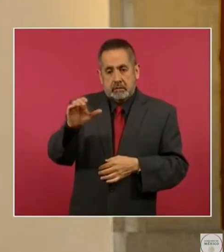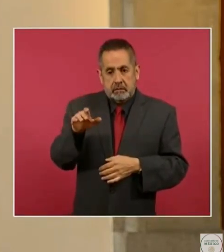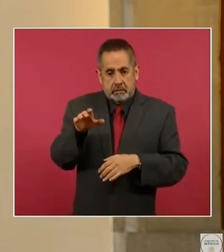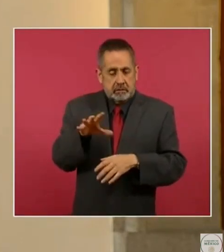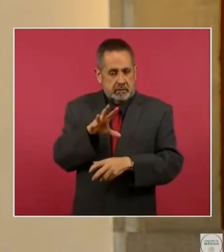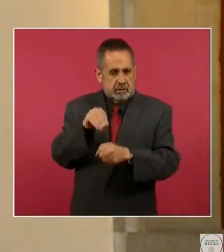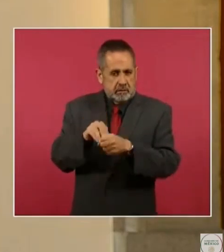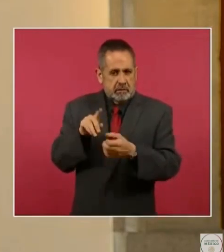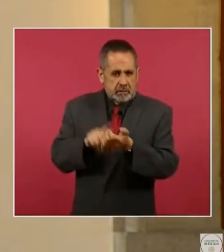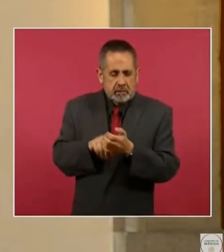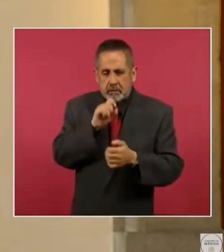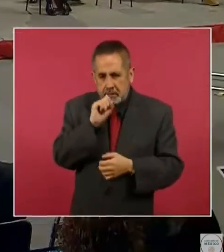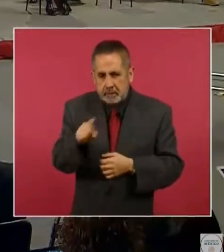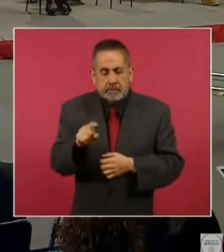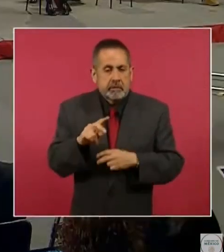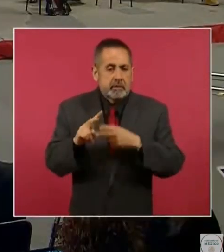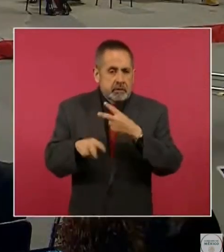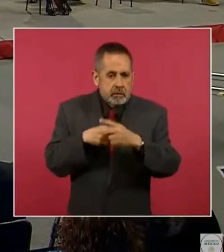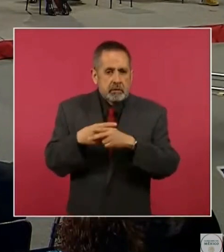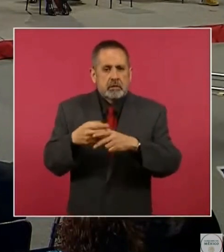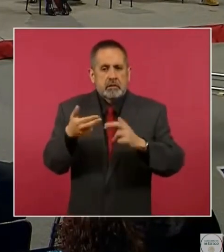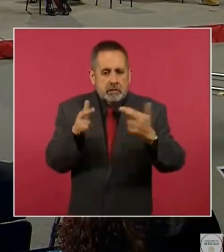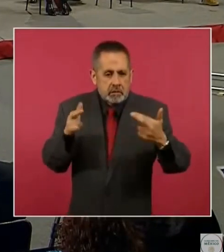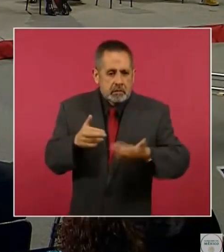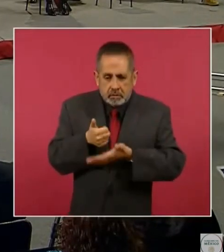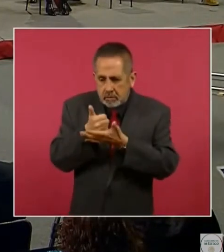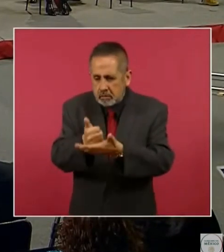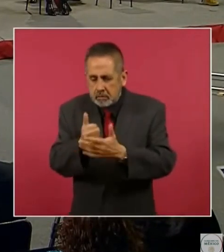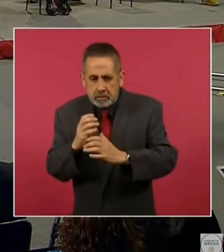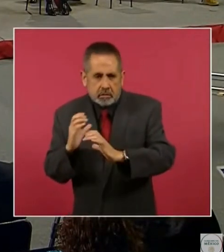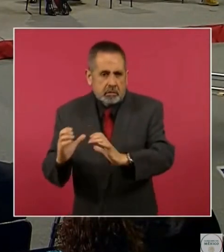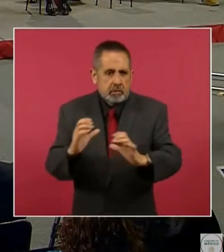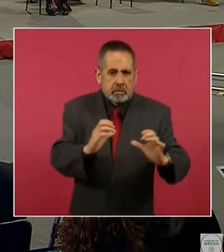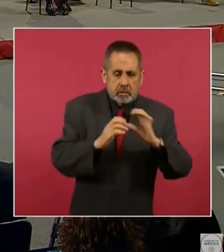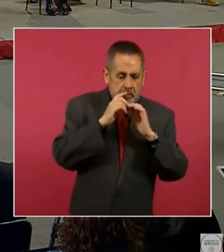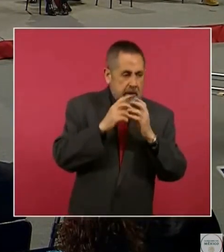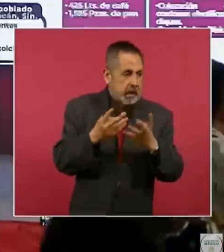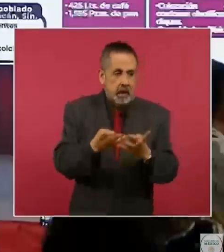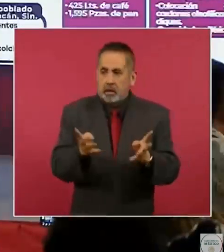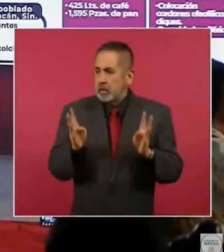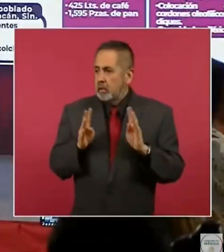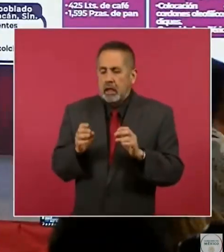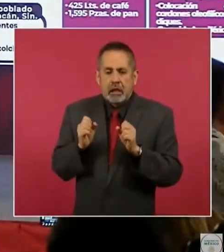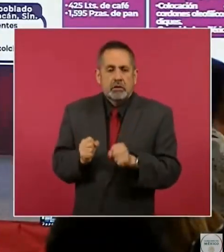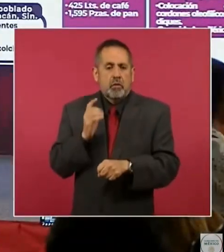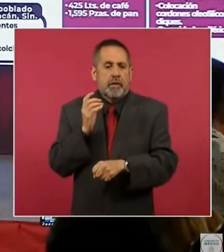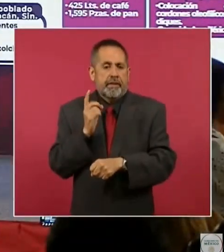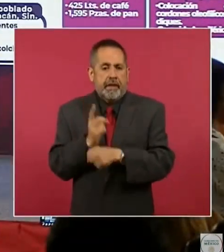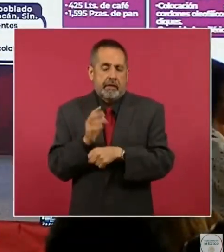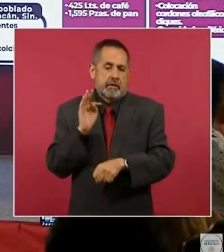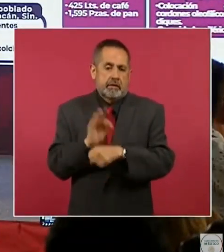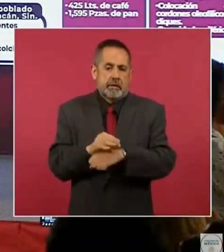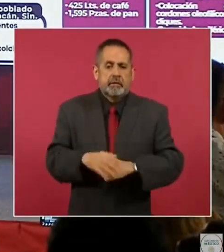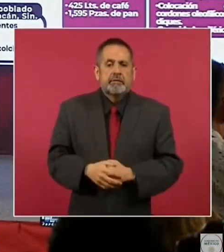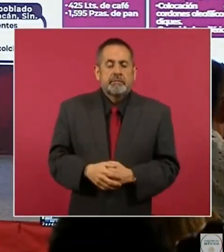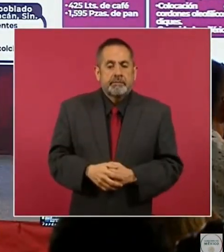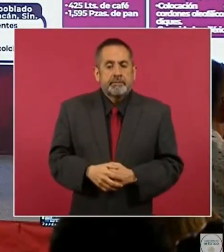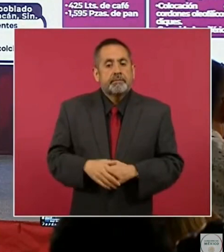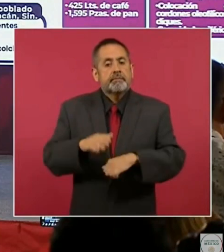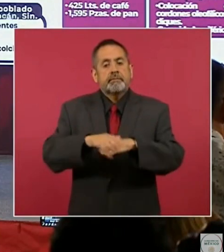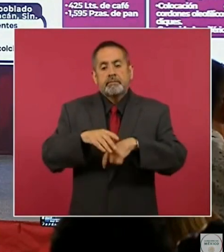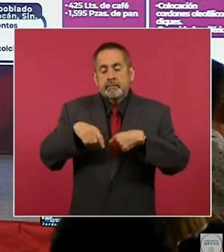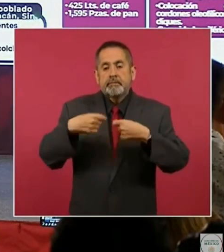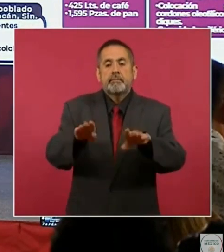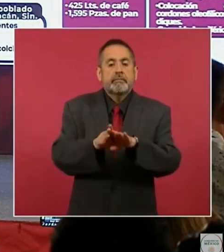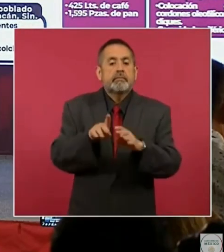colocación de cordones oleofílicos y diques y una seguridad periférica. Se ha dado labor social